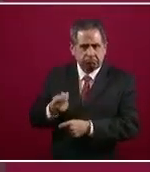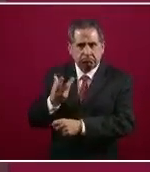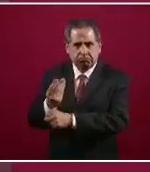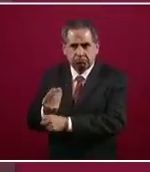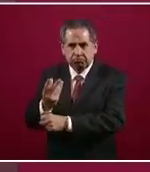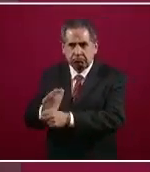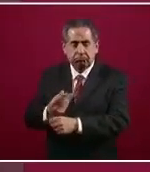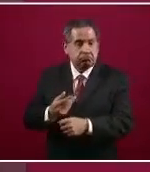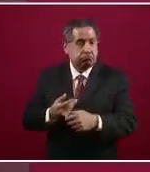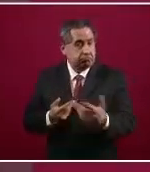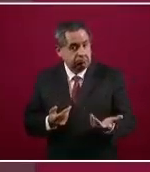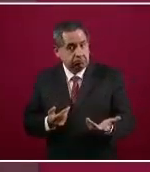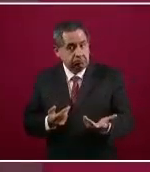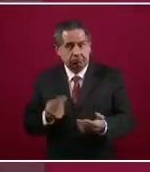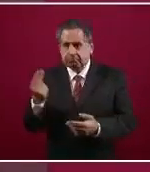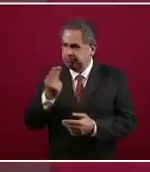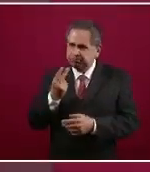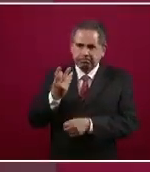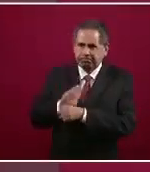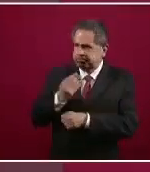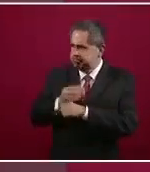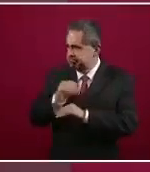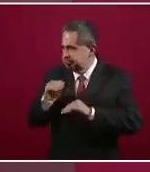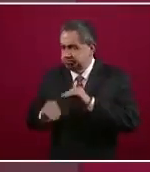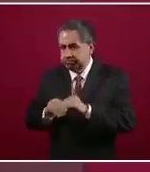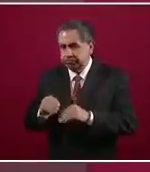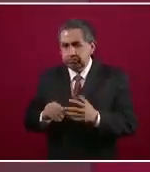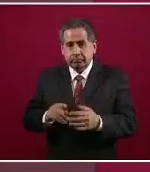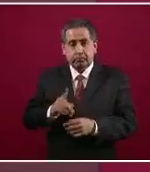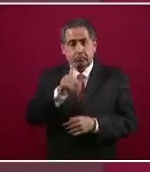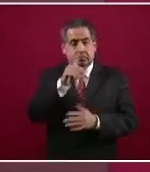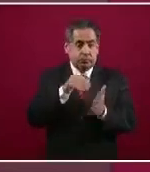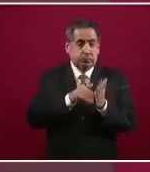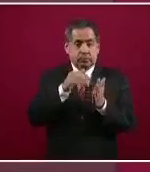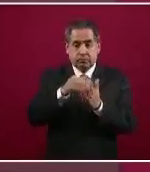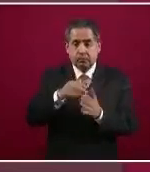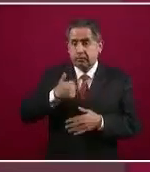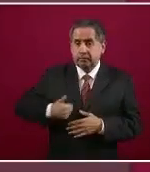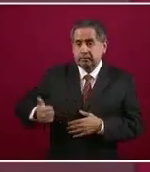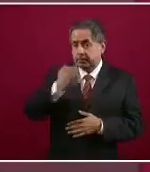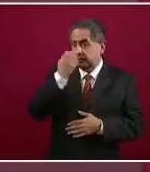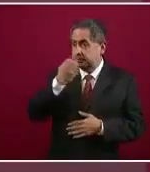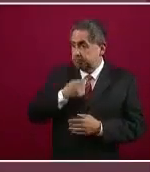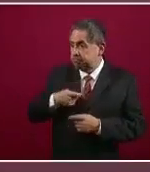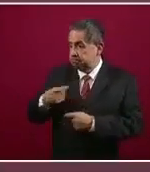Necesitamos arreglarlas. Ese 1,000,000 por escuela